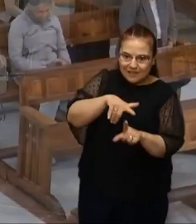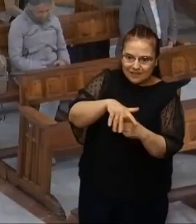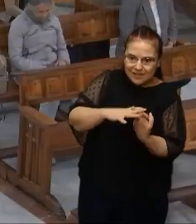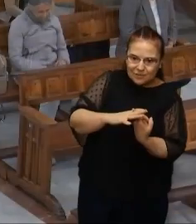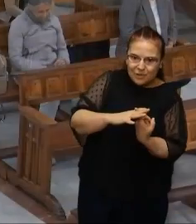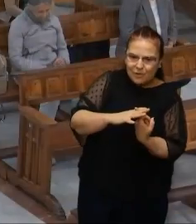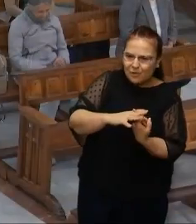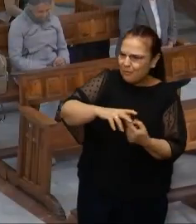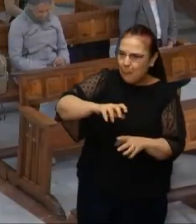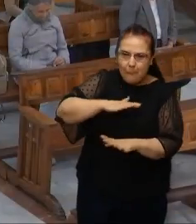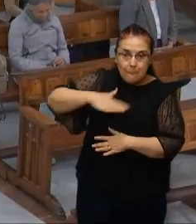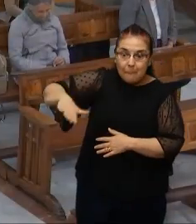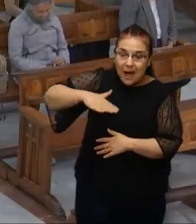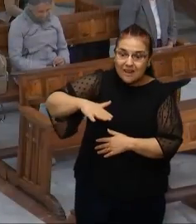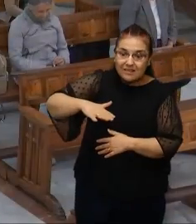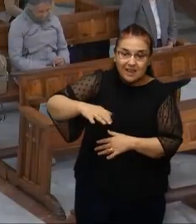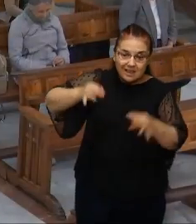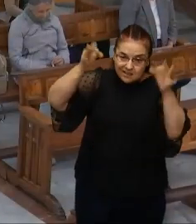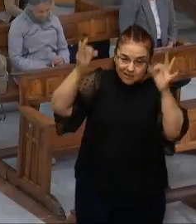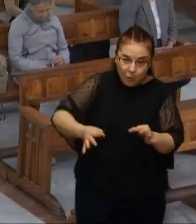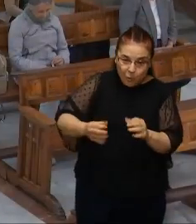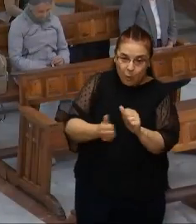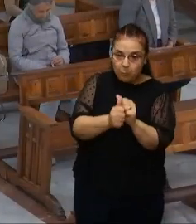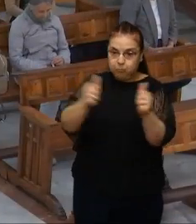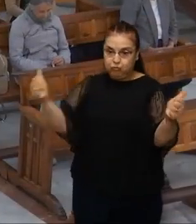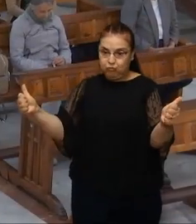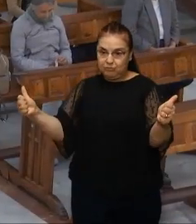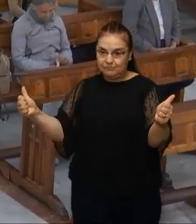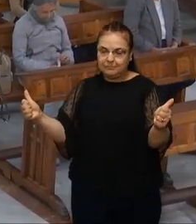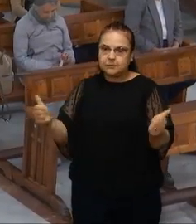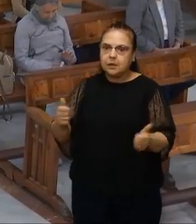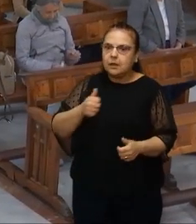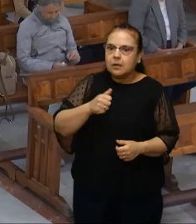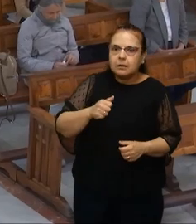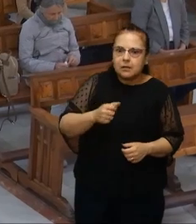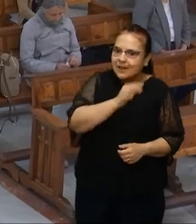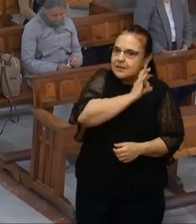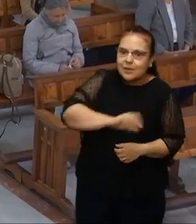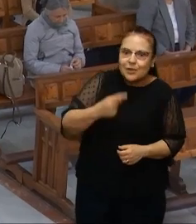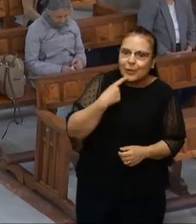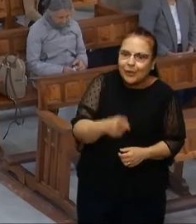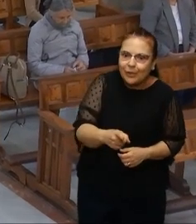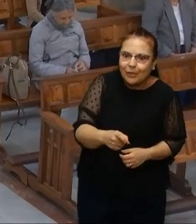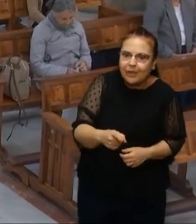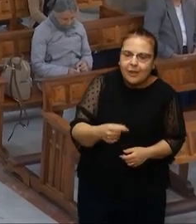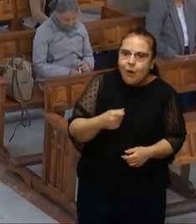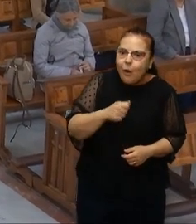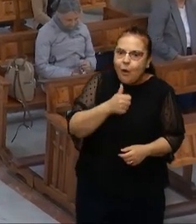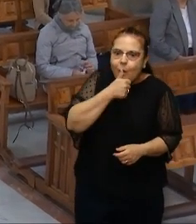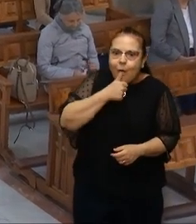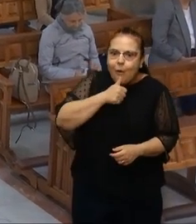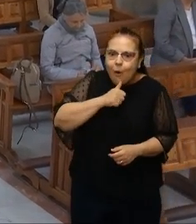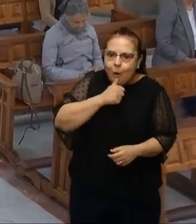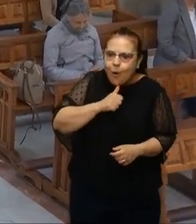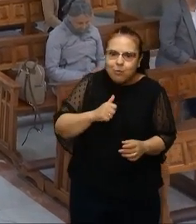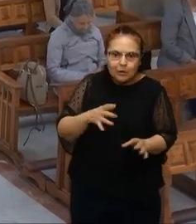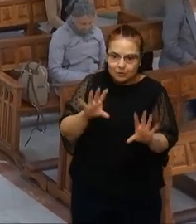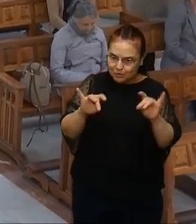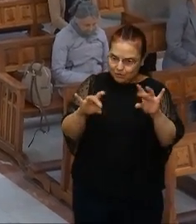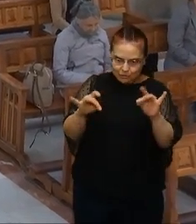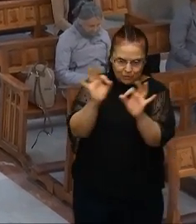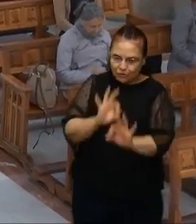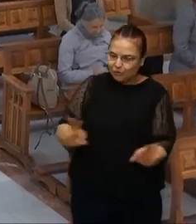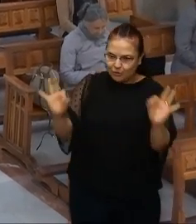se apartaría de ti. Y el Señor dice, a él no le toques, pero puedes tocar todo lo demás. Y las